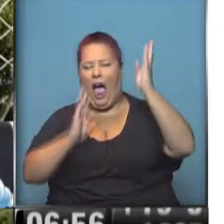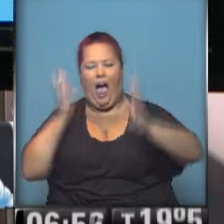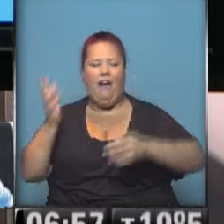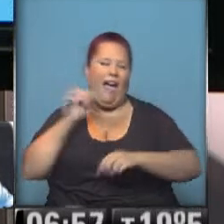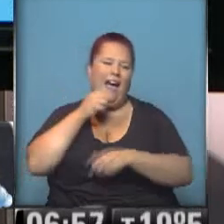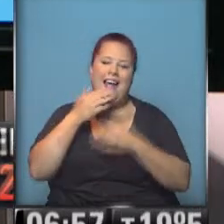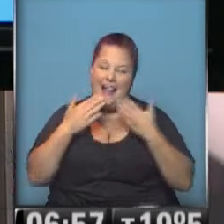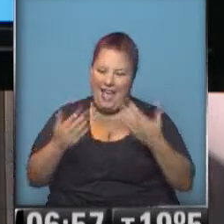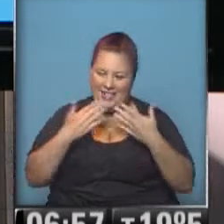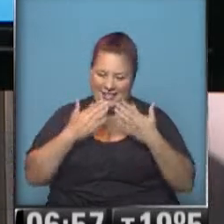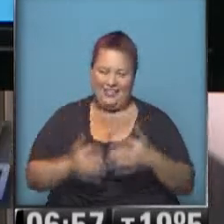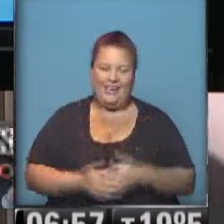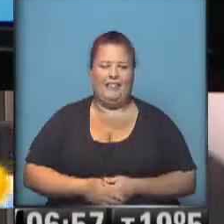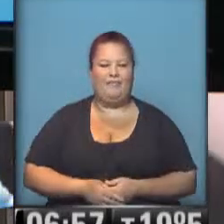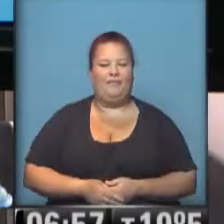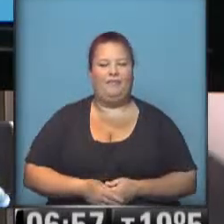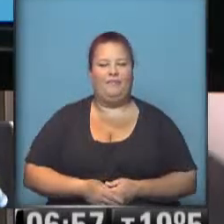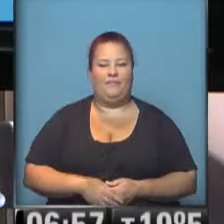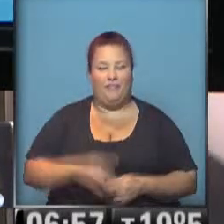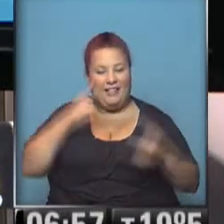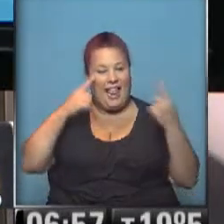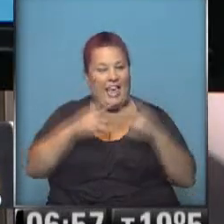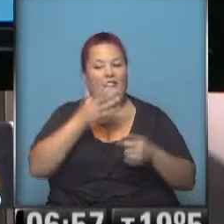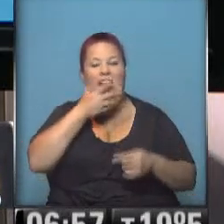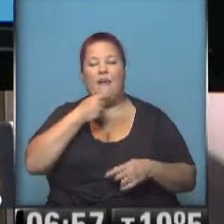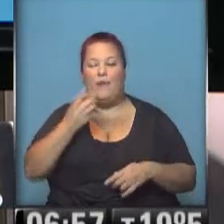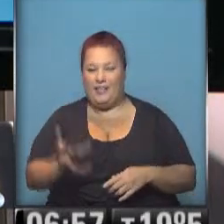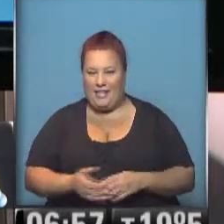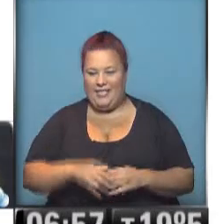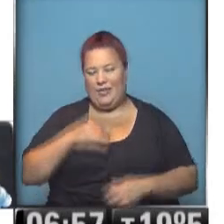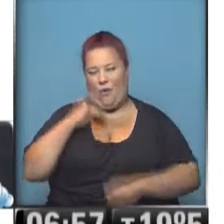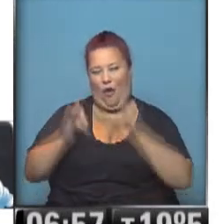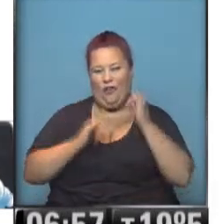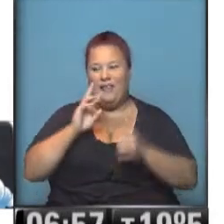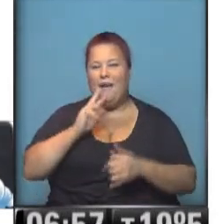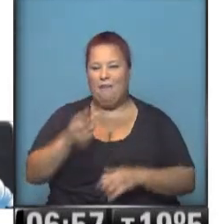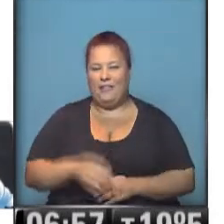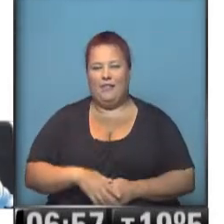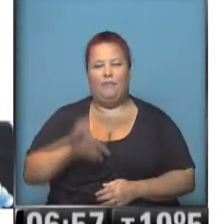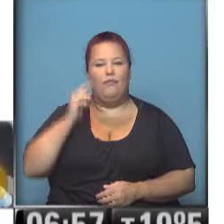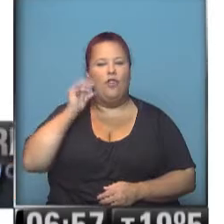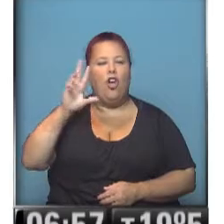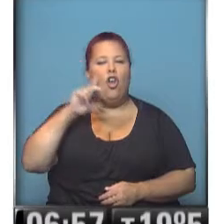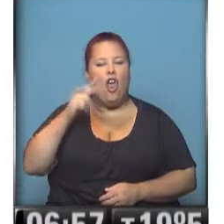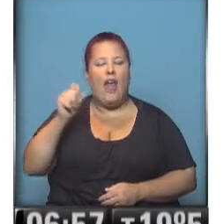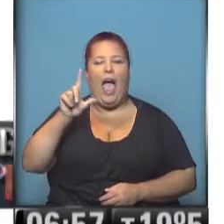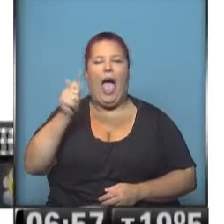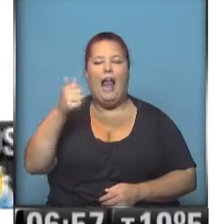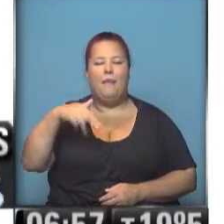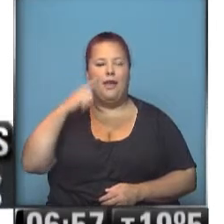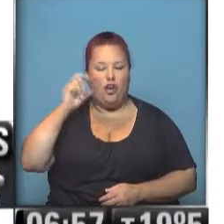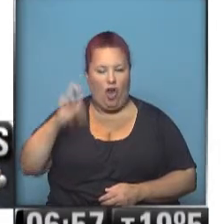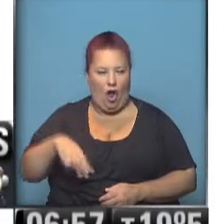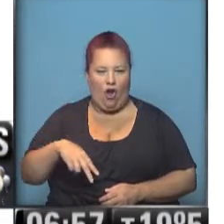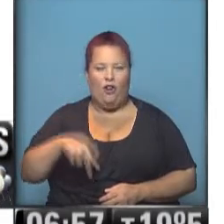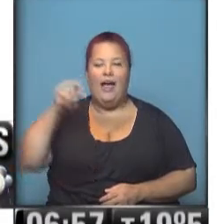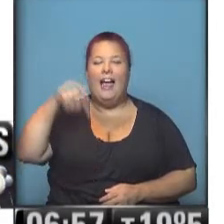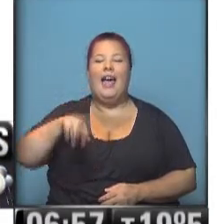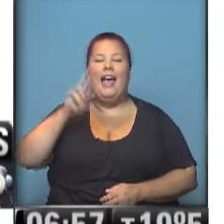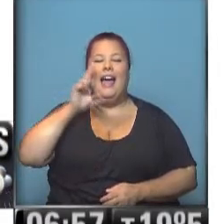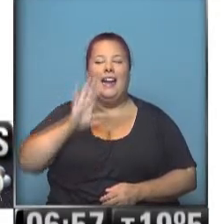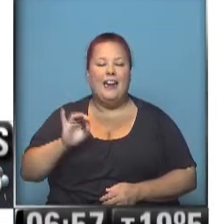Gracias, Elena. Krasovsky tiene que ver con belleza, ¿eh? Les cuento. Gloria Almirón. Este es el